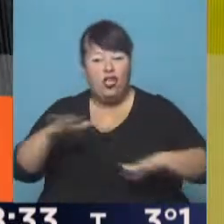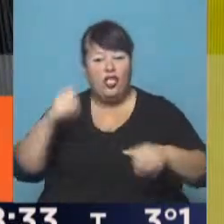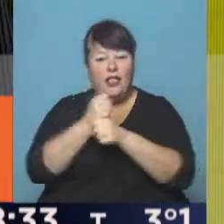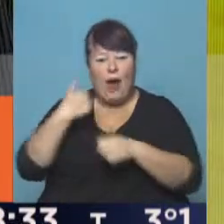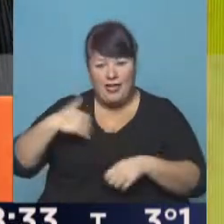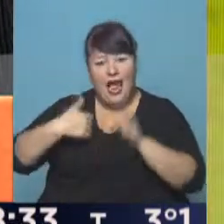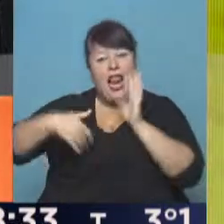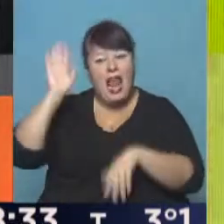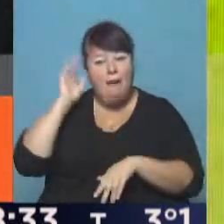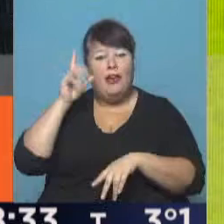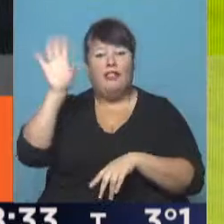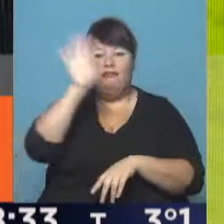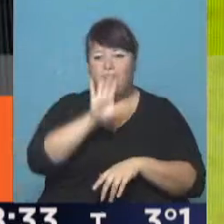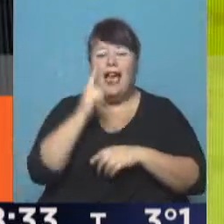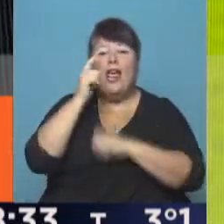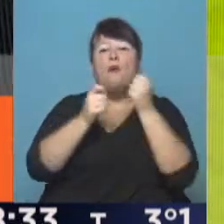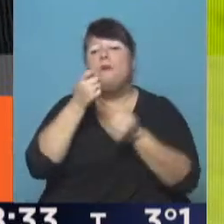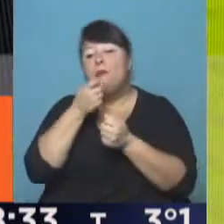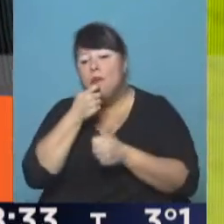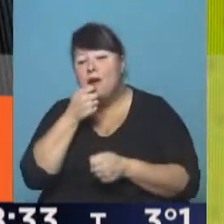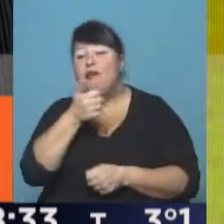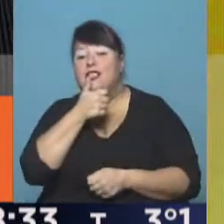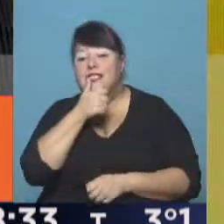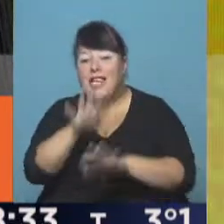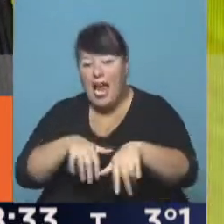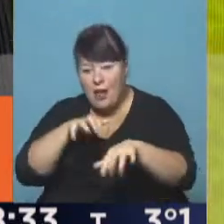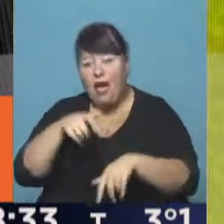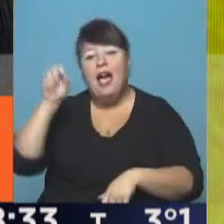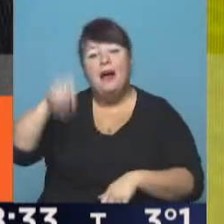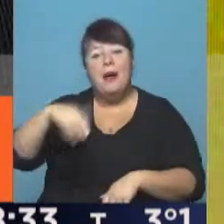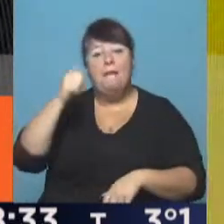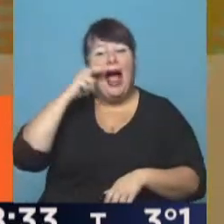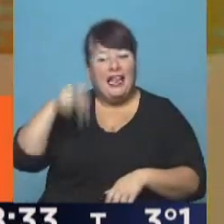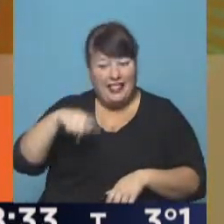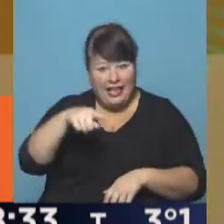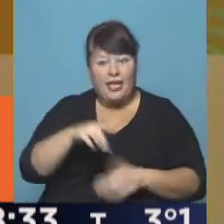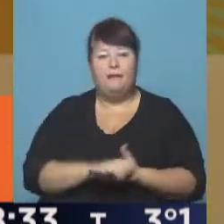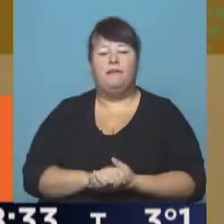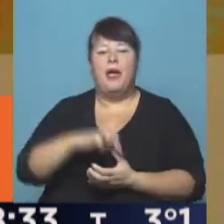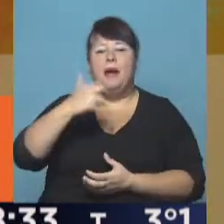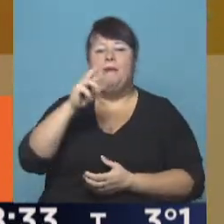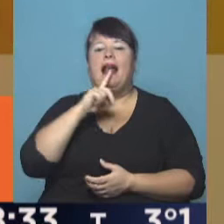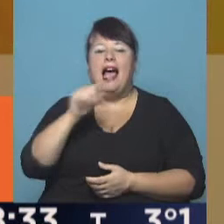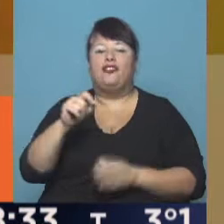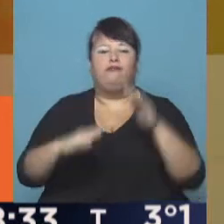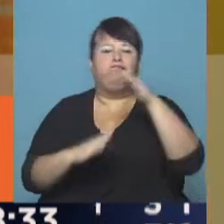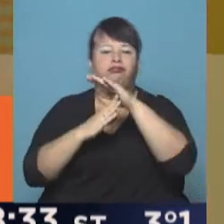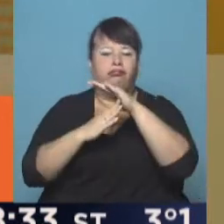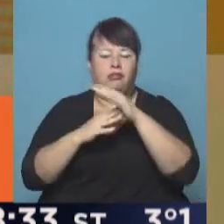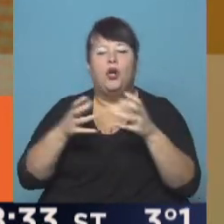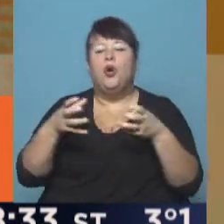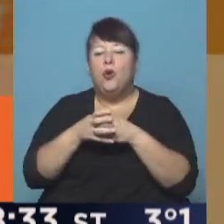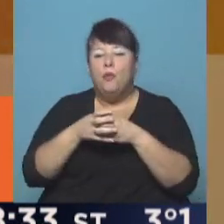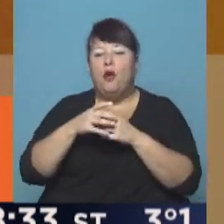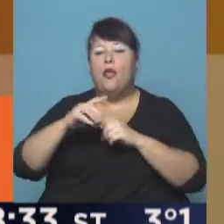en el país muchos de ellos en distintas industrias como por ejemplo la yerbatera con nosotros están martín martínez parlato que se han sido de posible que